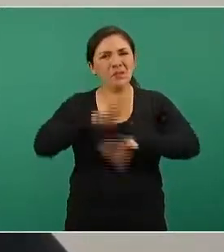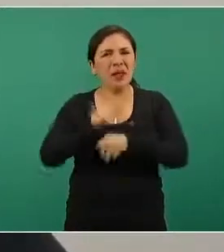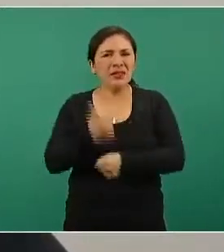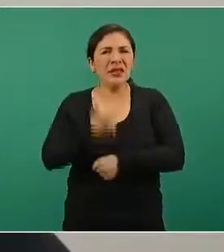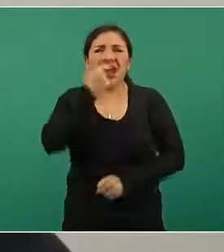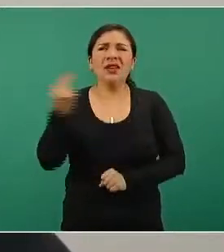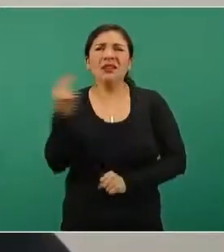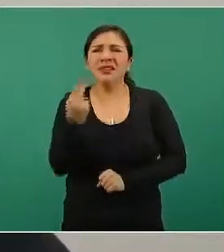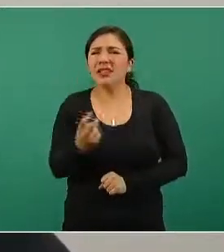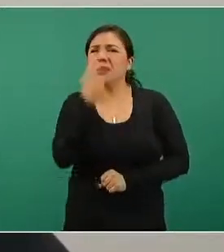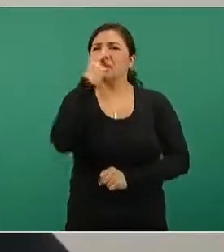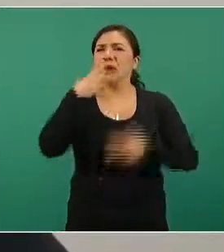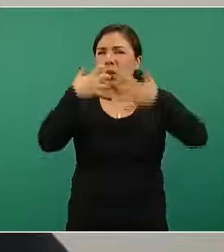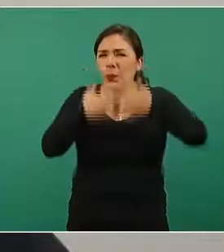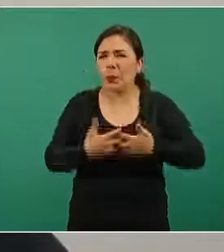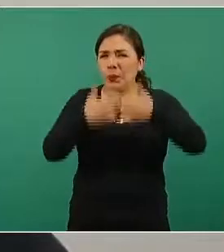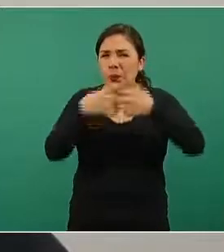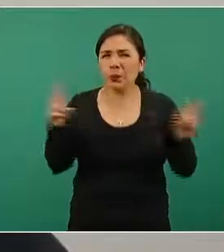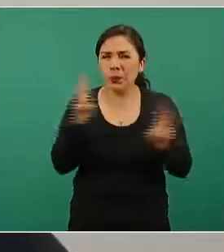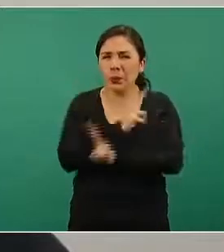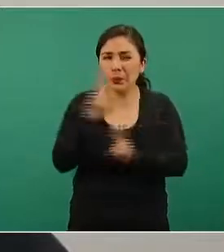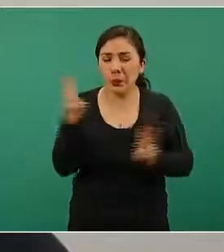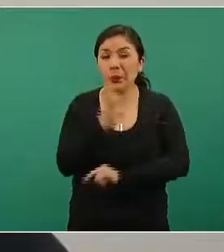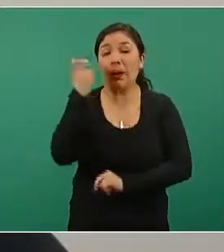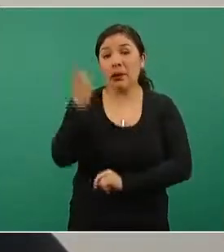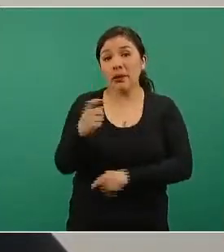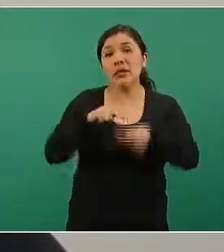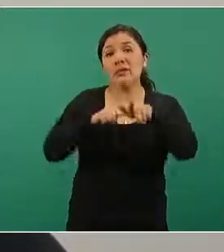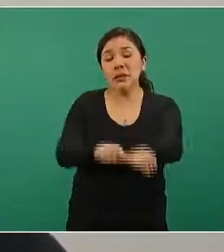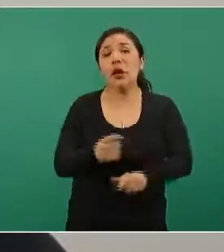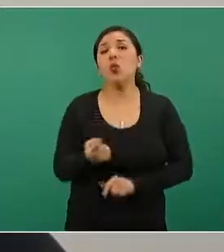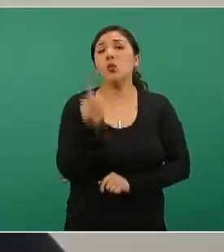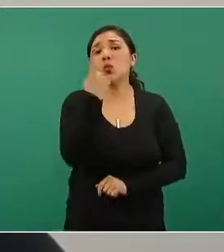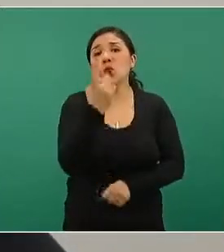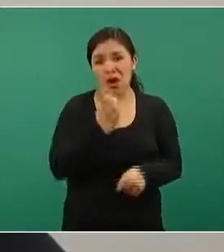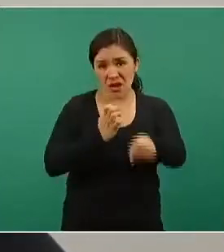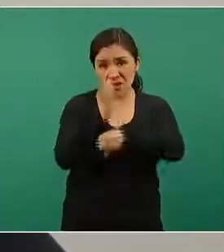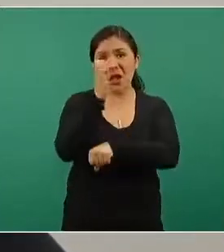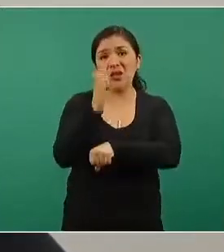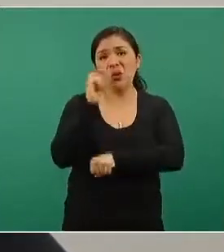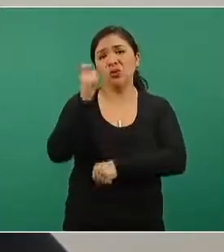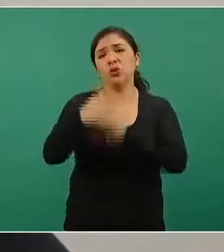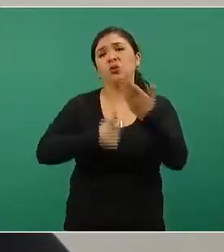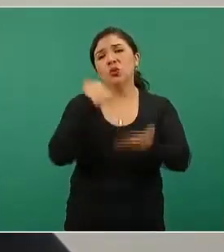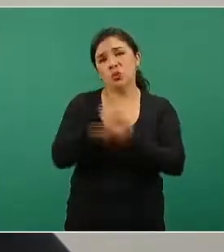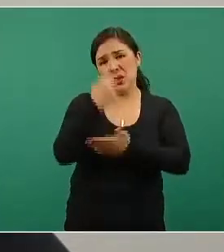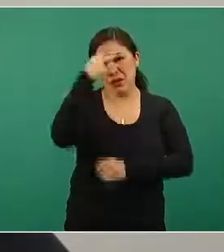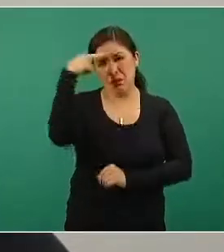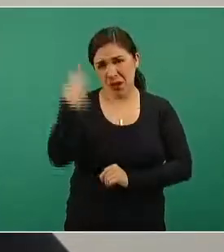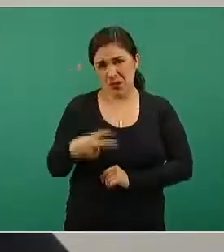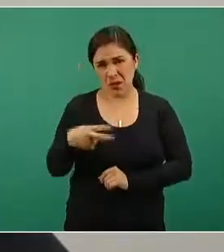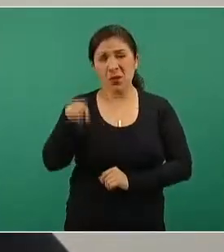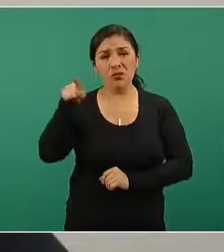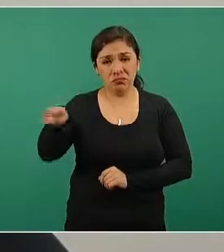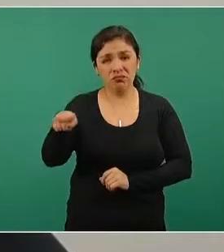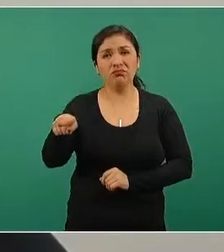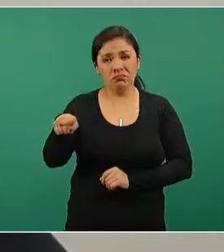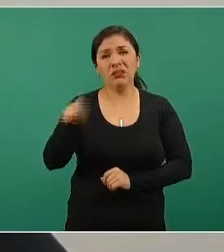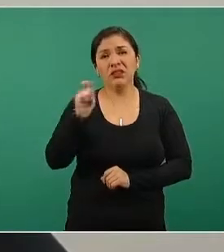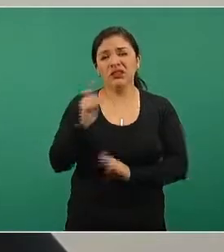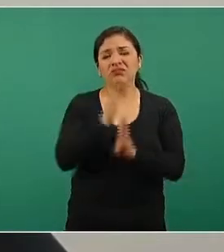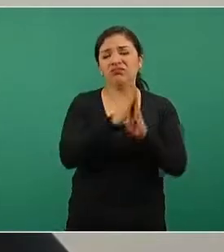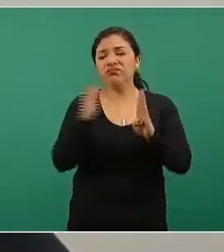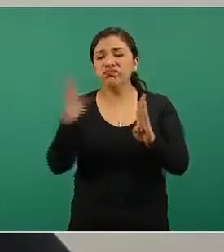más críticos, aquí seguimos todavía teniendo una entidad federativa, en este caso la Ciudad de México, en este rango